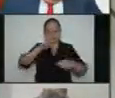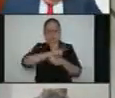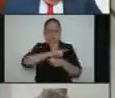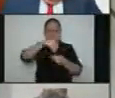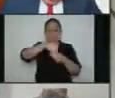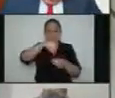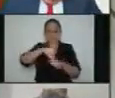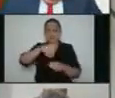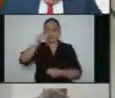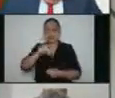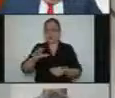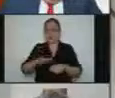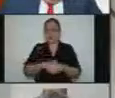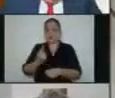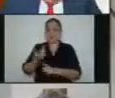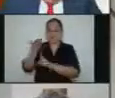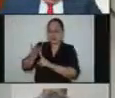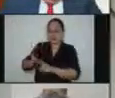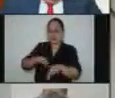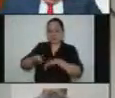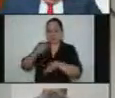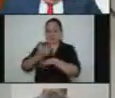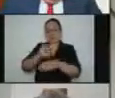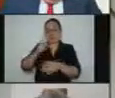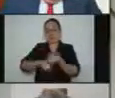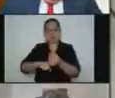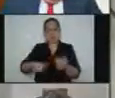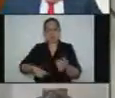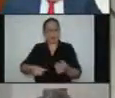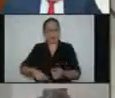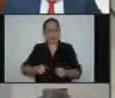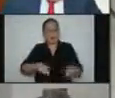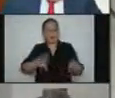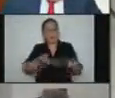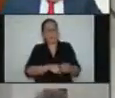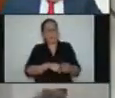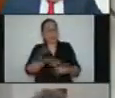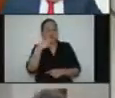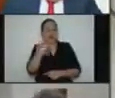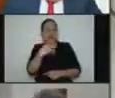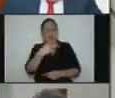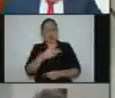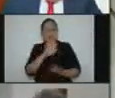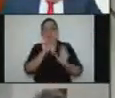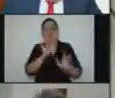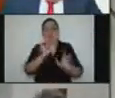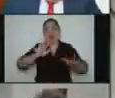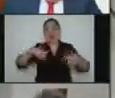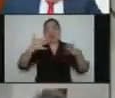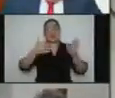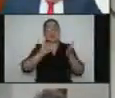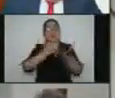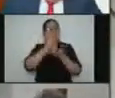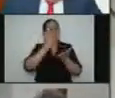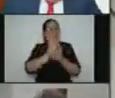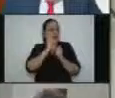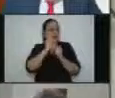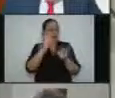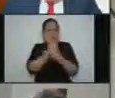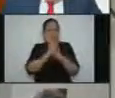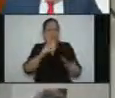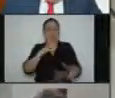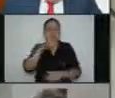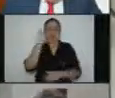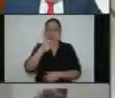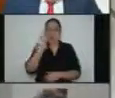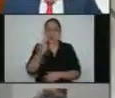una servidora pública cuyo nombre es información que existe en fuentes de acceso público. Es